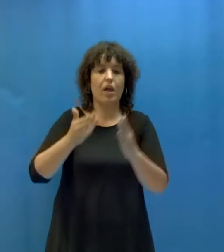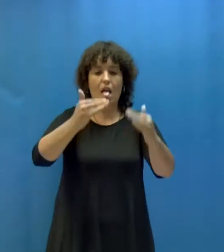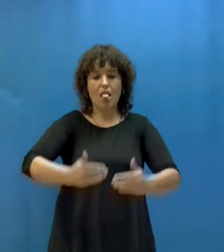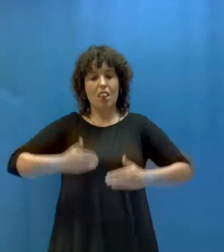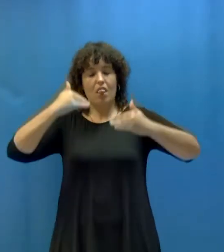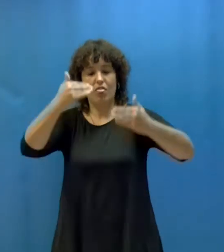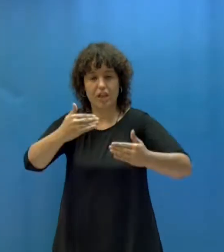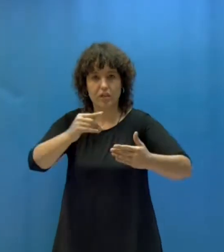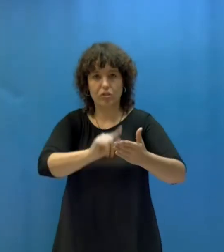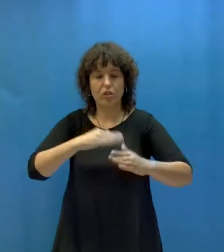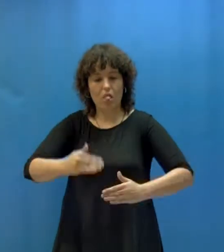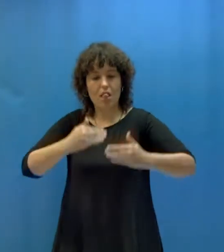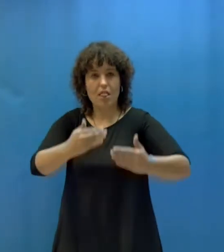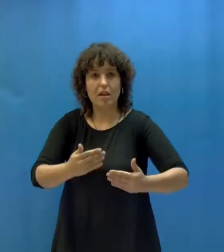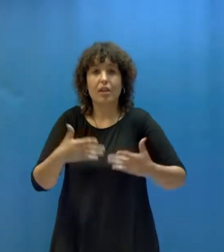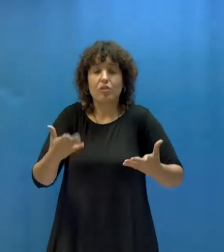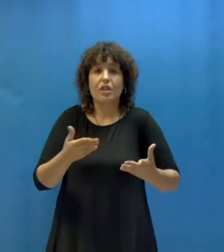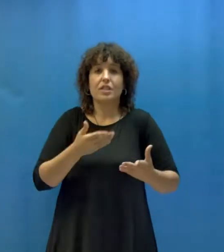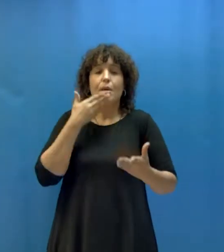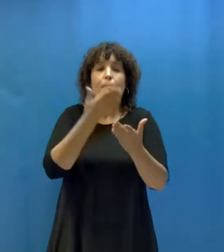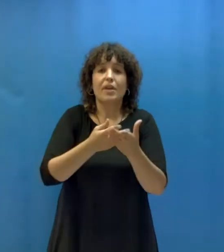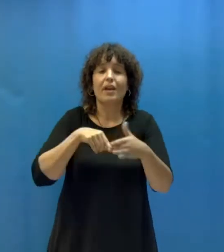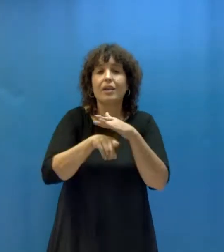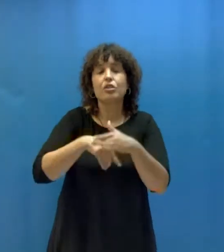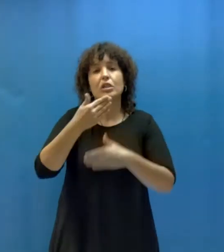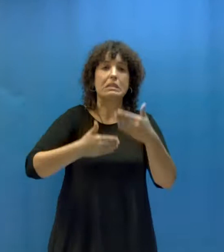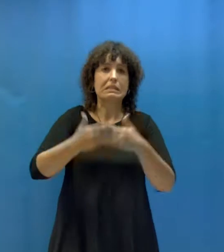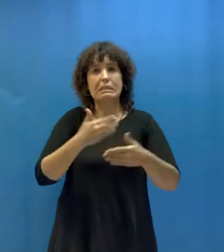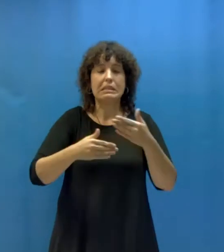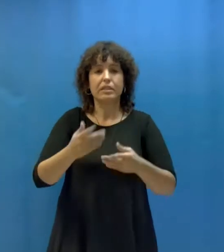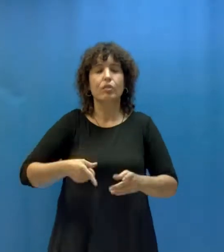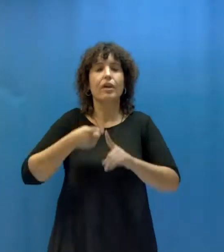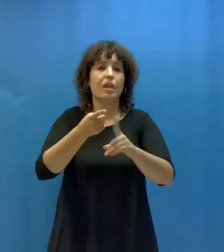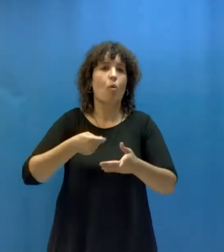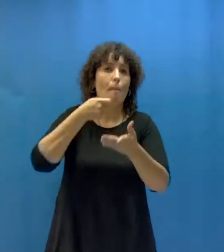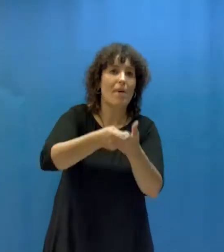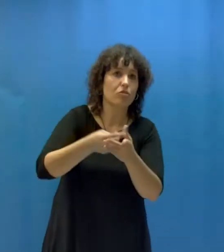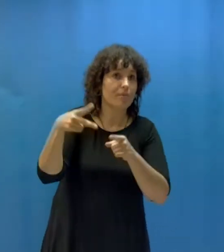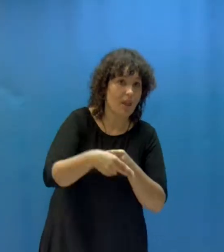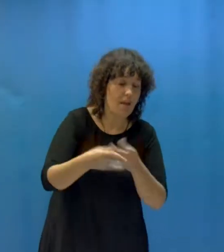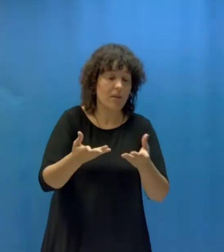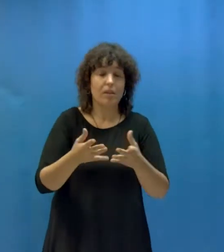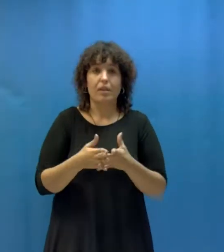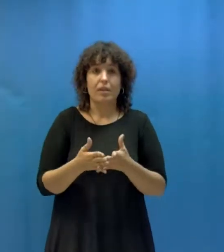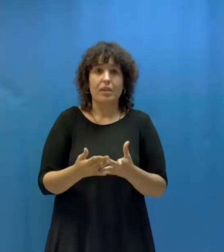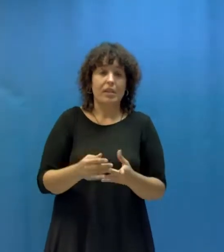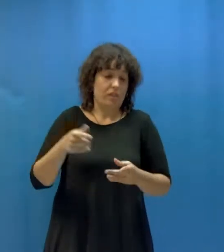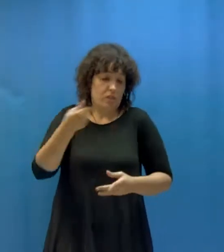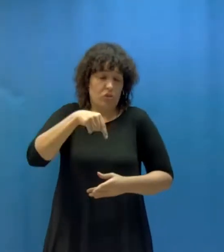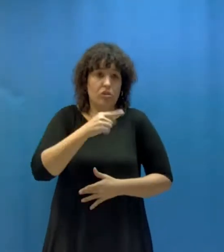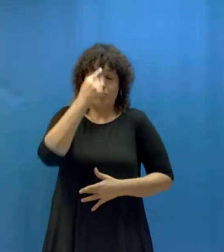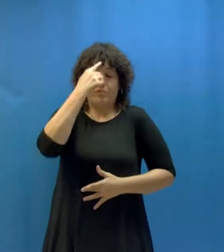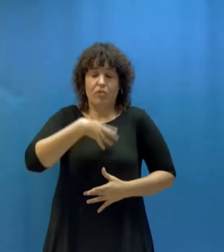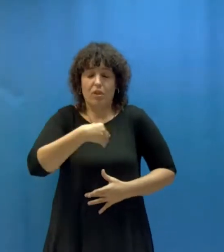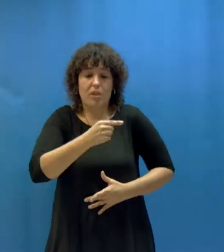contrato. Por ello, pedimos que se aceleren las gestiones para evitar este tipo de pagos, que creemos que es lo más destacable, y siendo conscientes de que el Ayuntamiento tiene limitada la